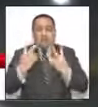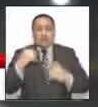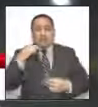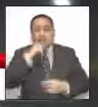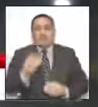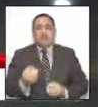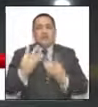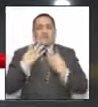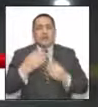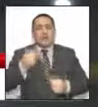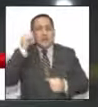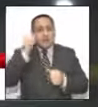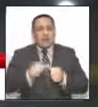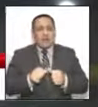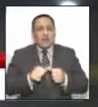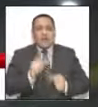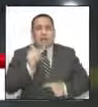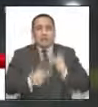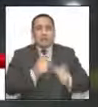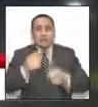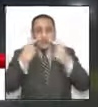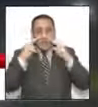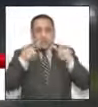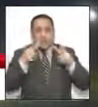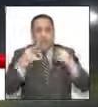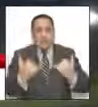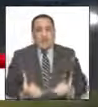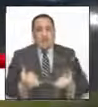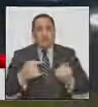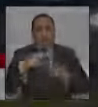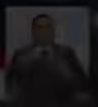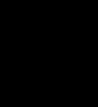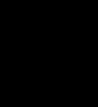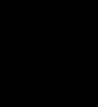Madeleine. Solo recordarles a quienes nos siguen en este momento a través de la transmisión.